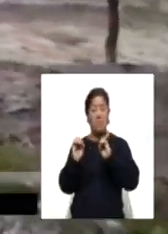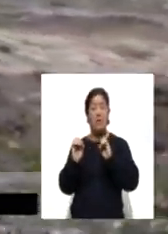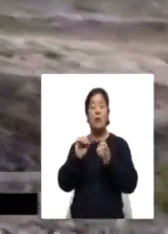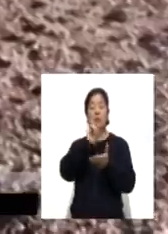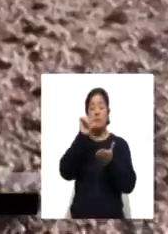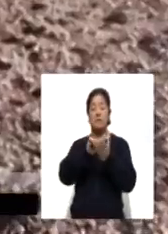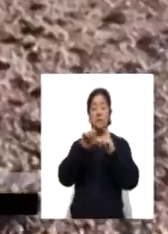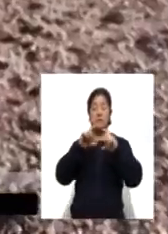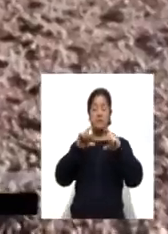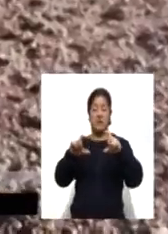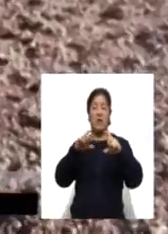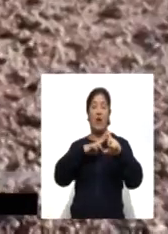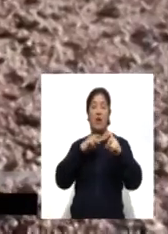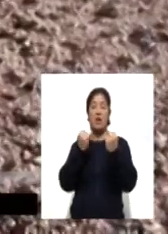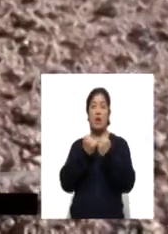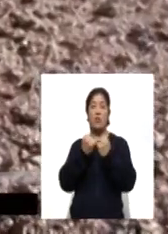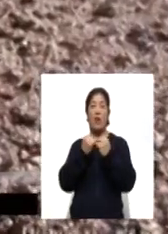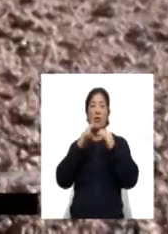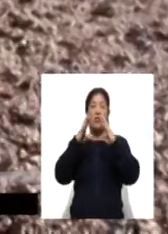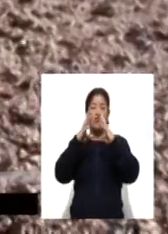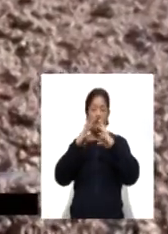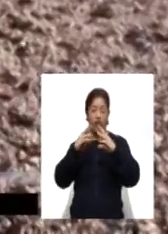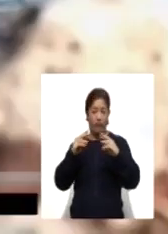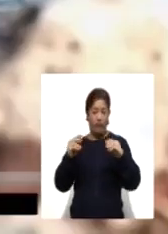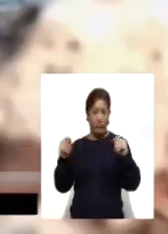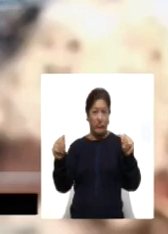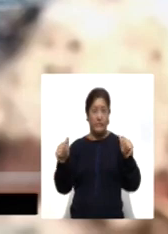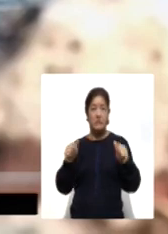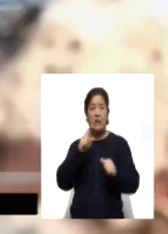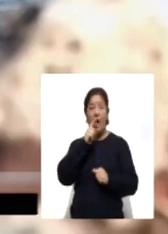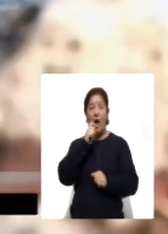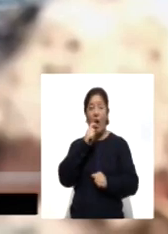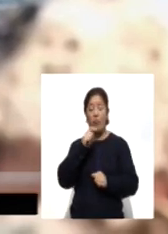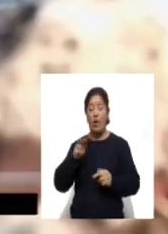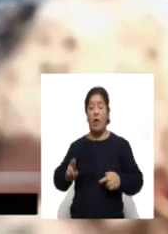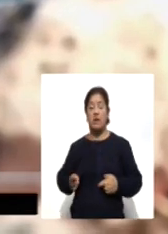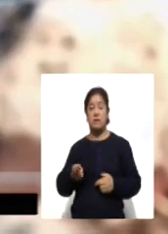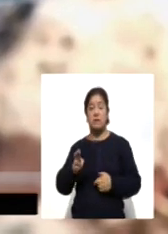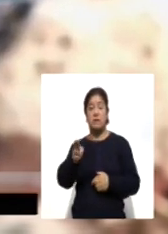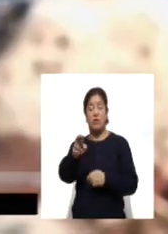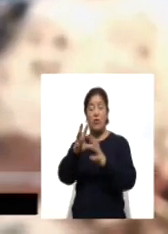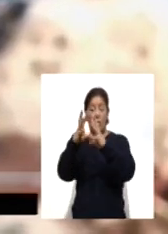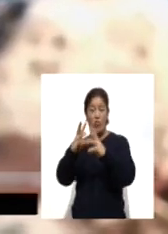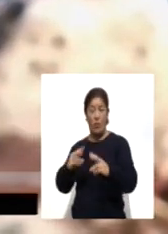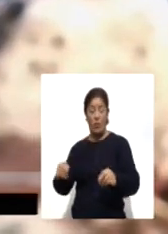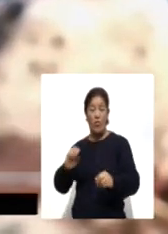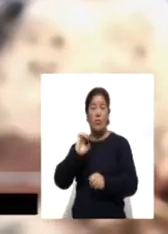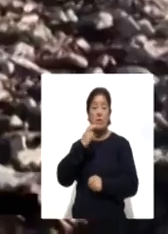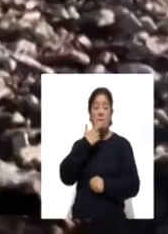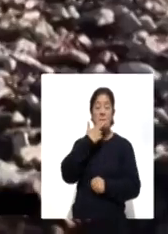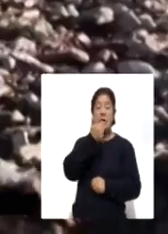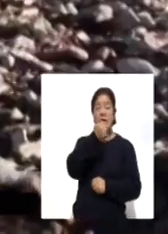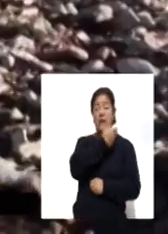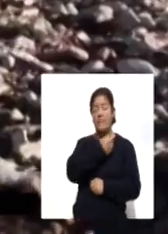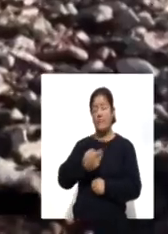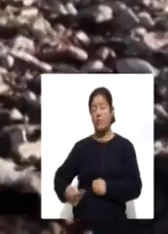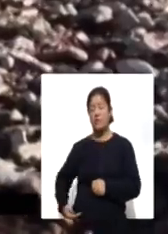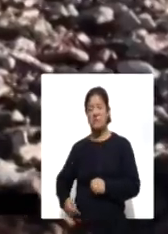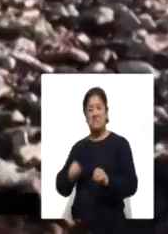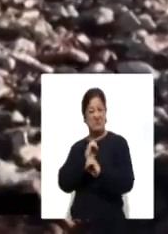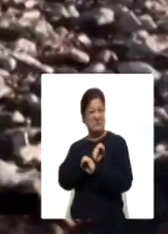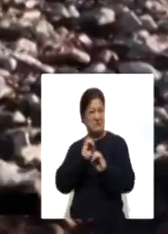los municipios con sequía de moderada a severa. El estado con mayor sequía excepcional es Chihuahua, con 6 municipios, seguido por Sonora